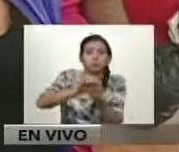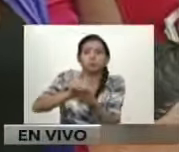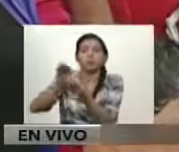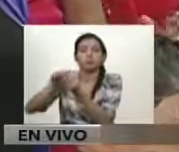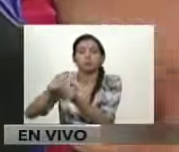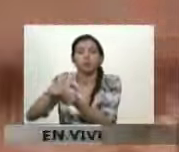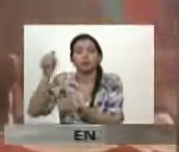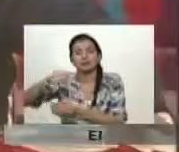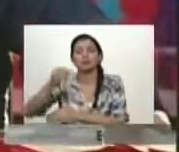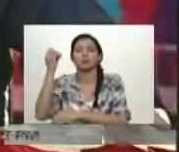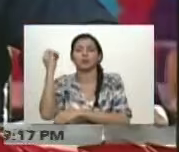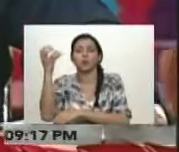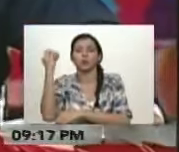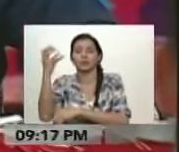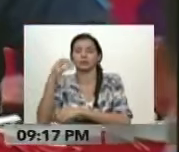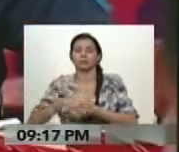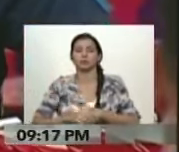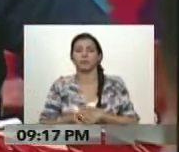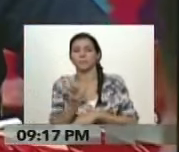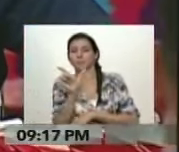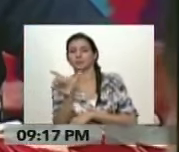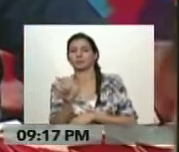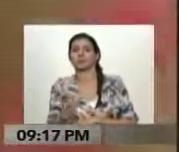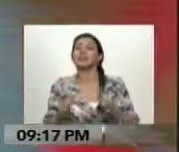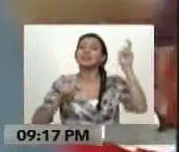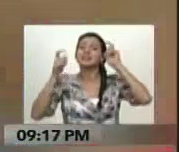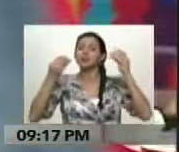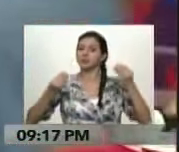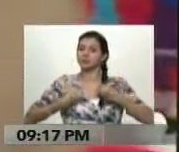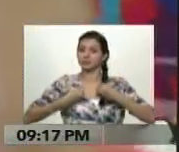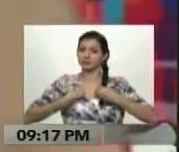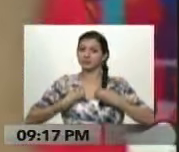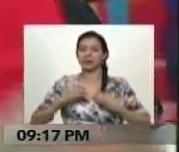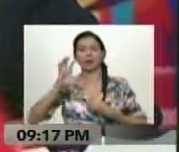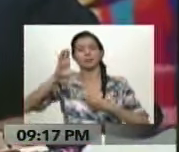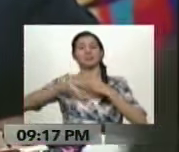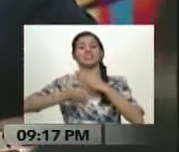Partido Socialista Unido de Venezuela. ¡Chávez vive!